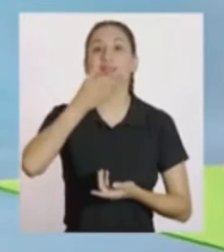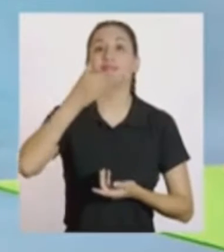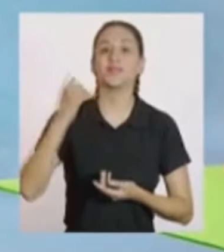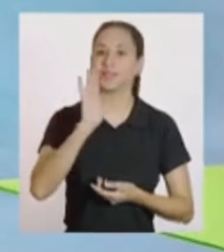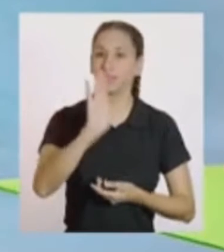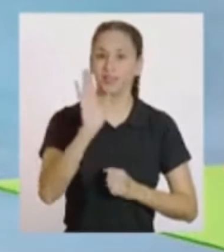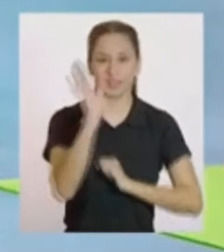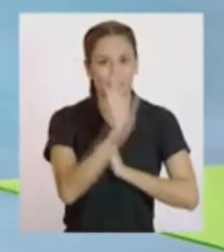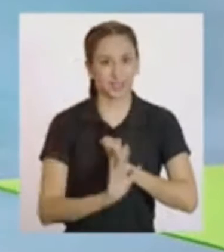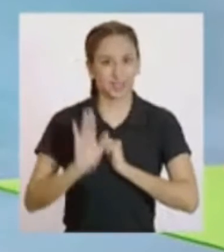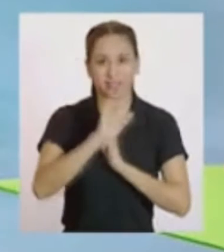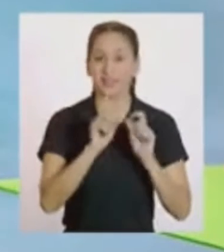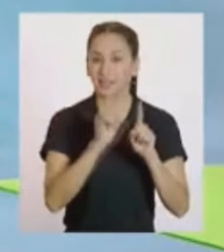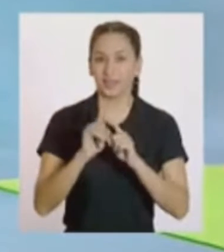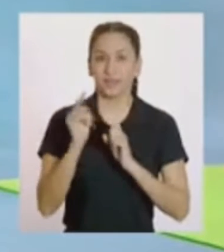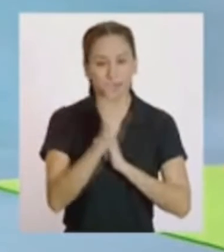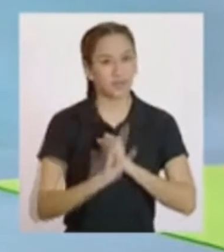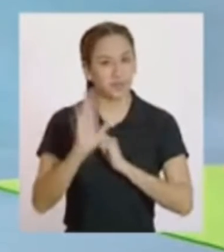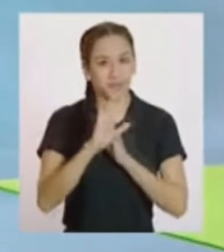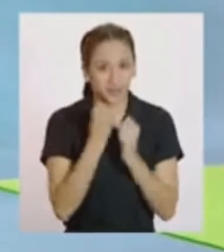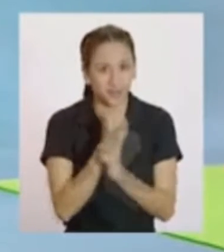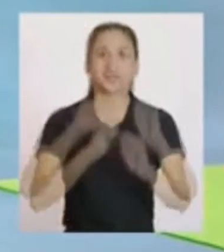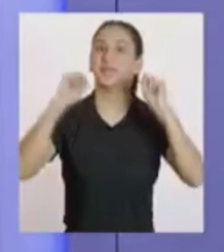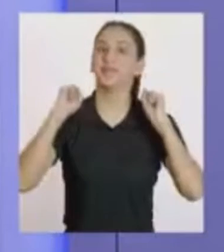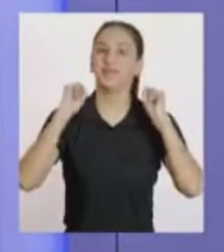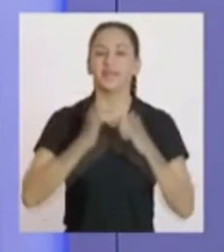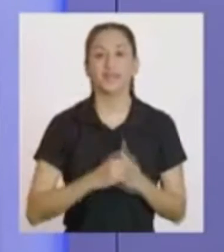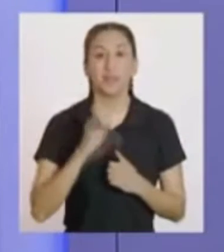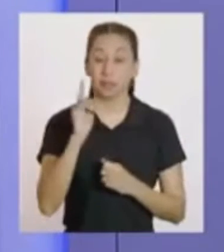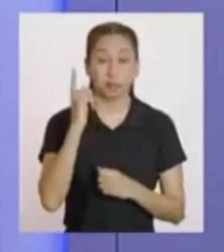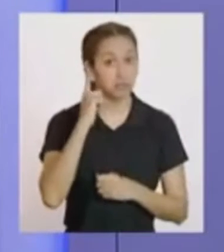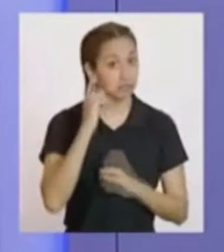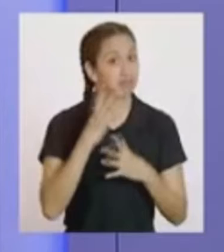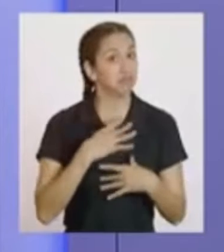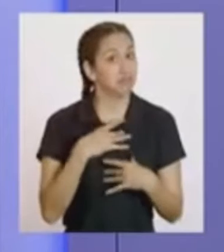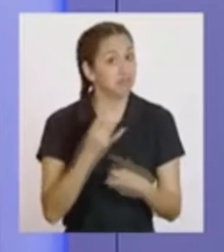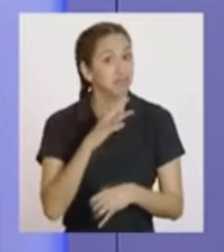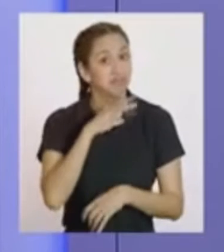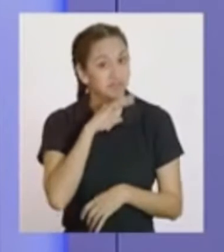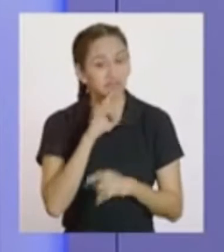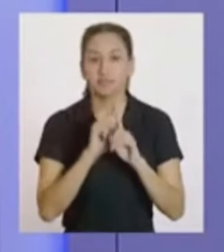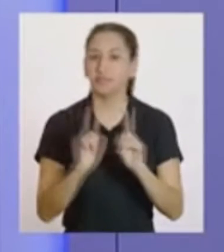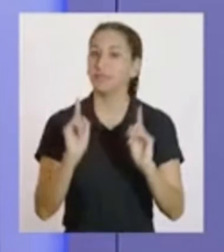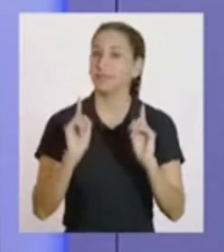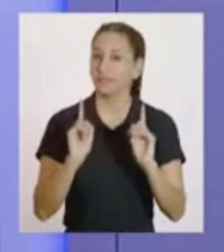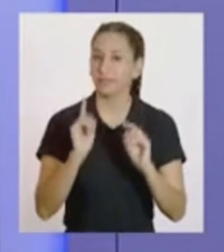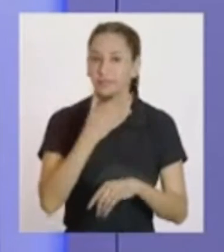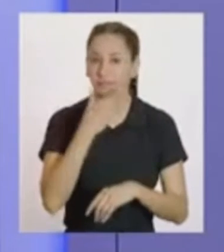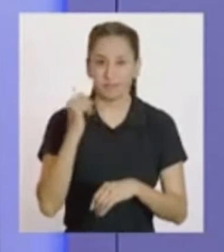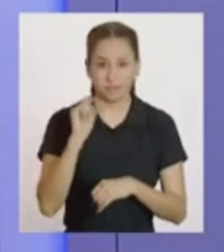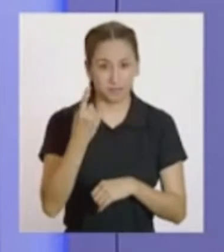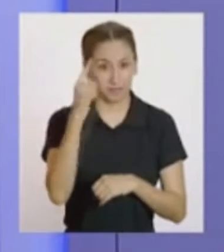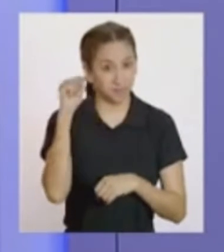sus defensas y mantenerse sanos y salvos. Suena muy interesante, Tocino. Pero, ¿qué tal si